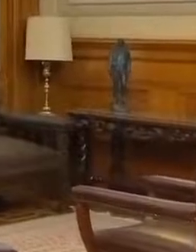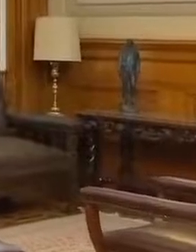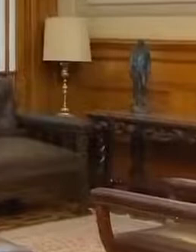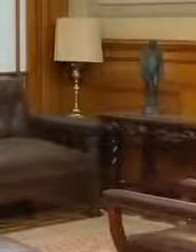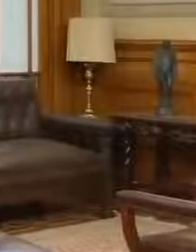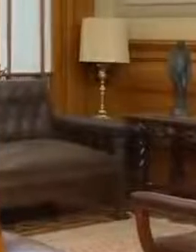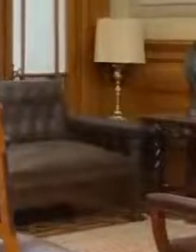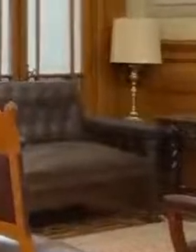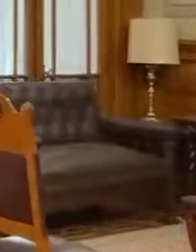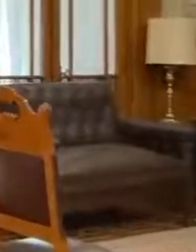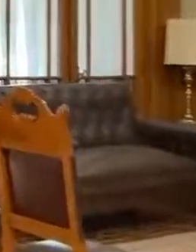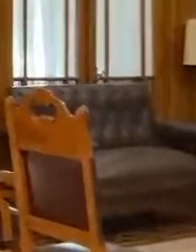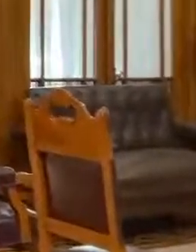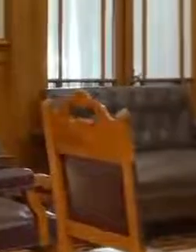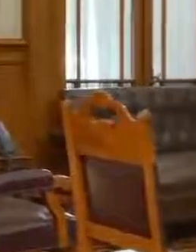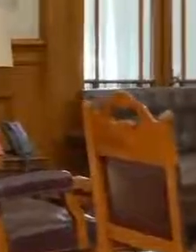cosa